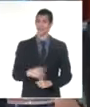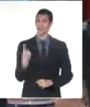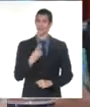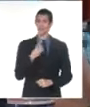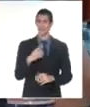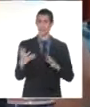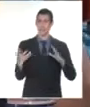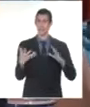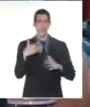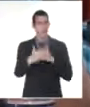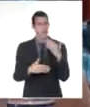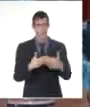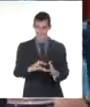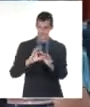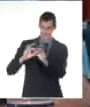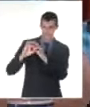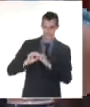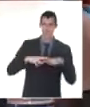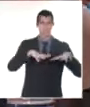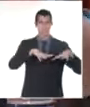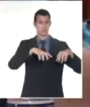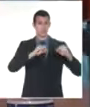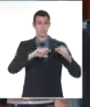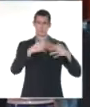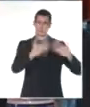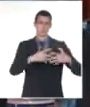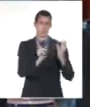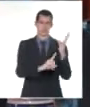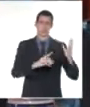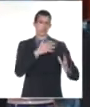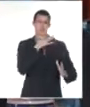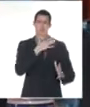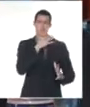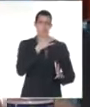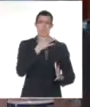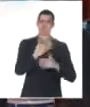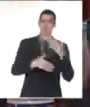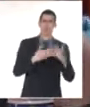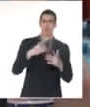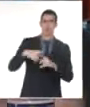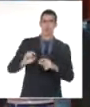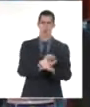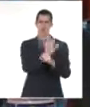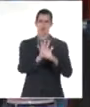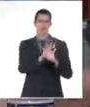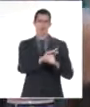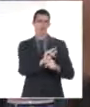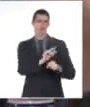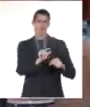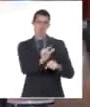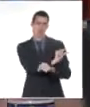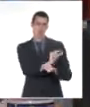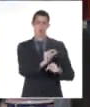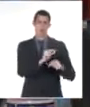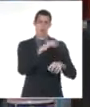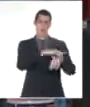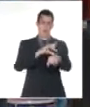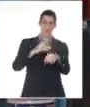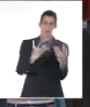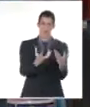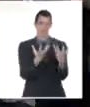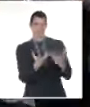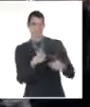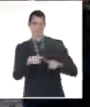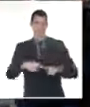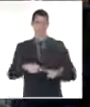teníamos apagones, habíamos acabado de salir de la COVID, y a las 4 de la mañana muchos de ustedes estuvieron en la plaza. Esa era una plaza que